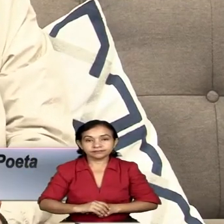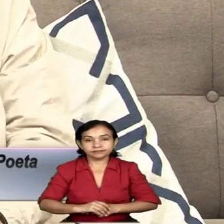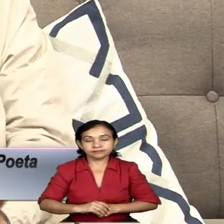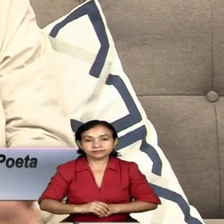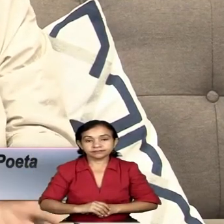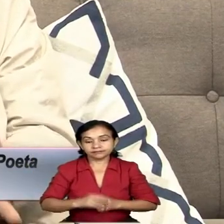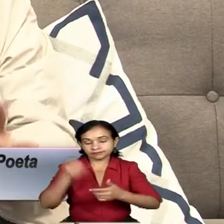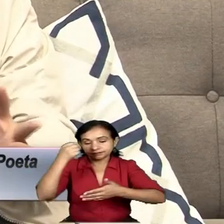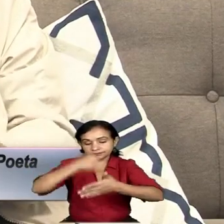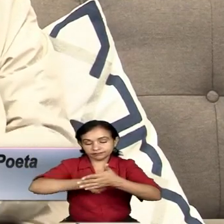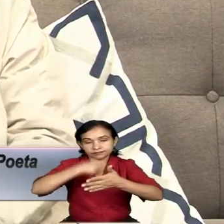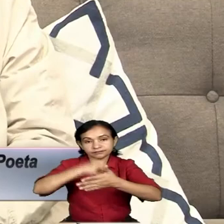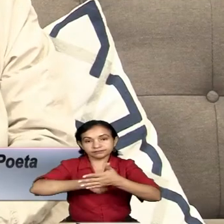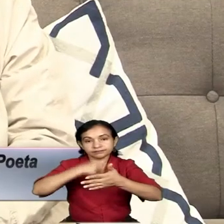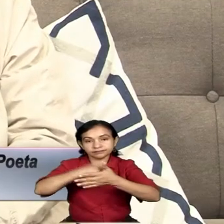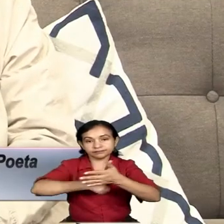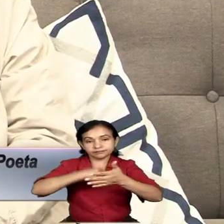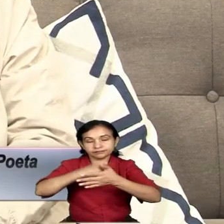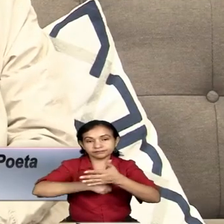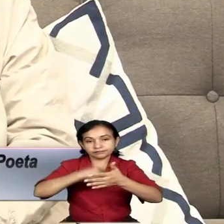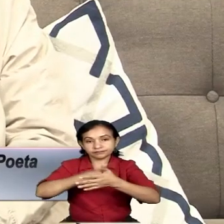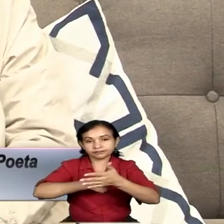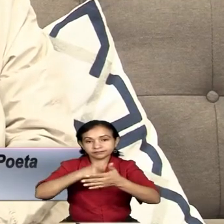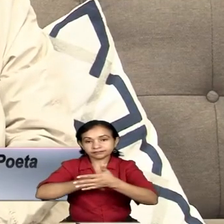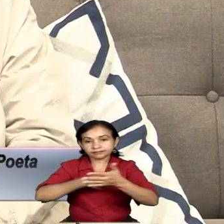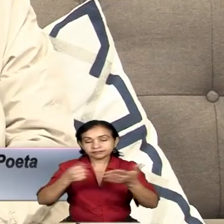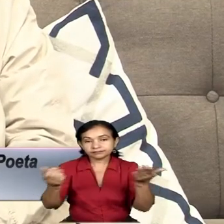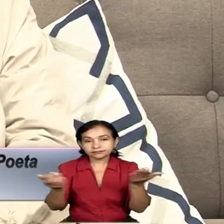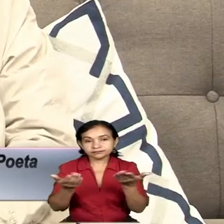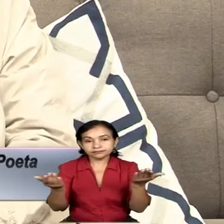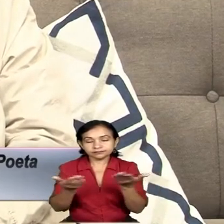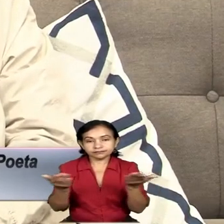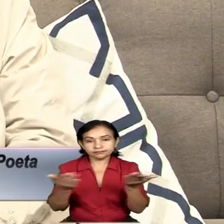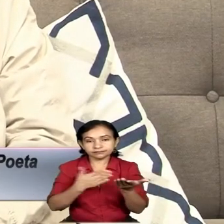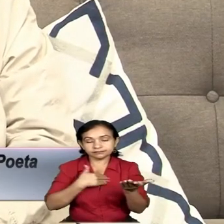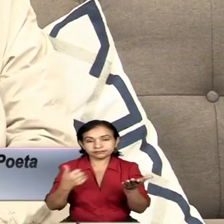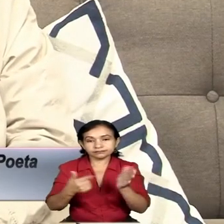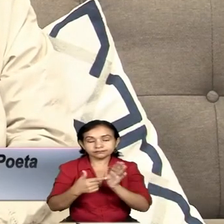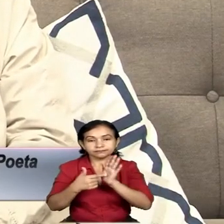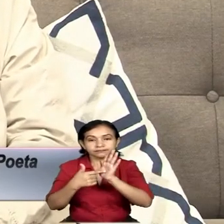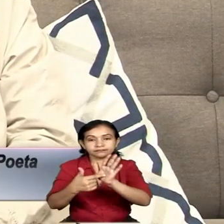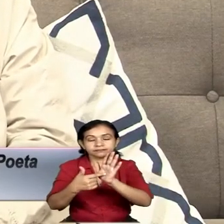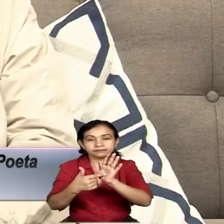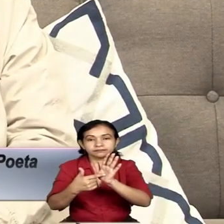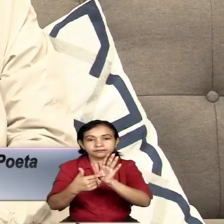es de la lucha, pues. Y paradójicamente el mejor ejemplo